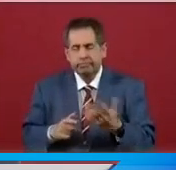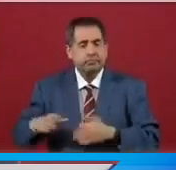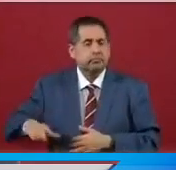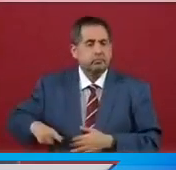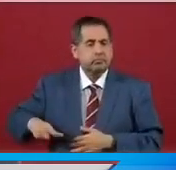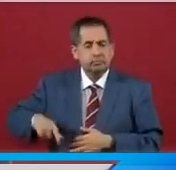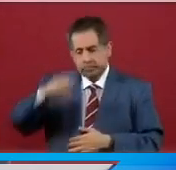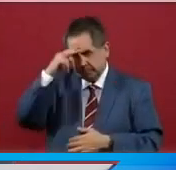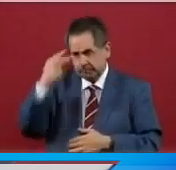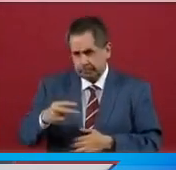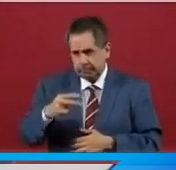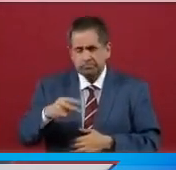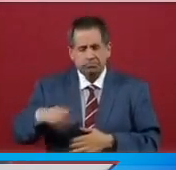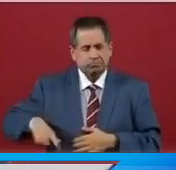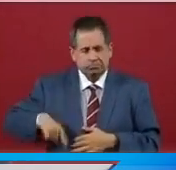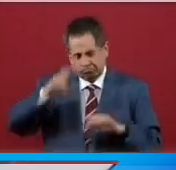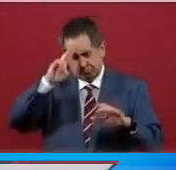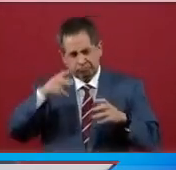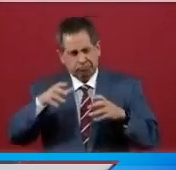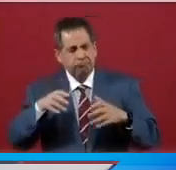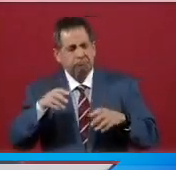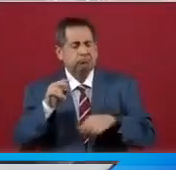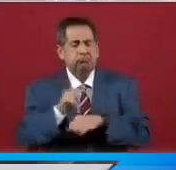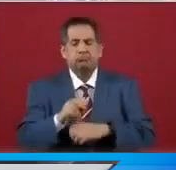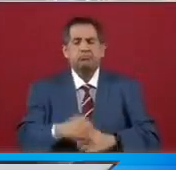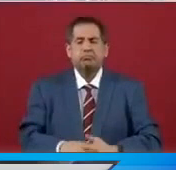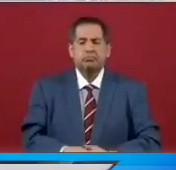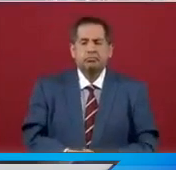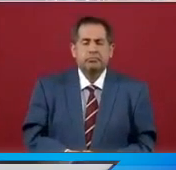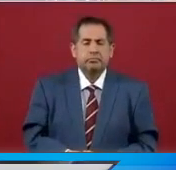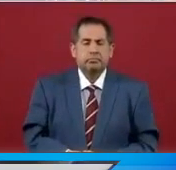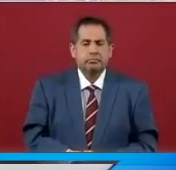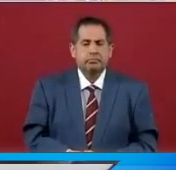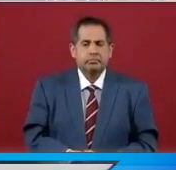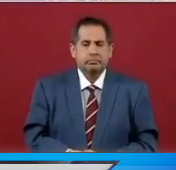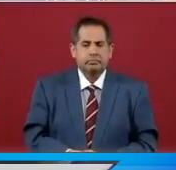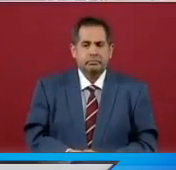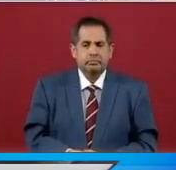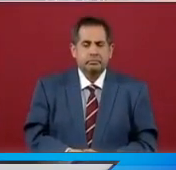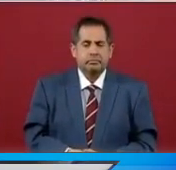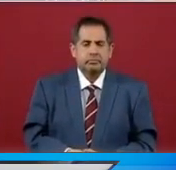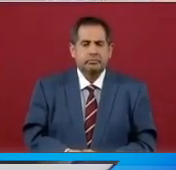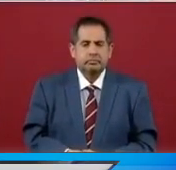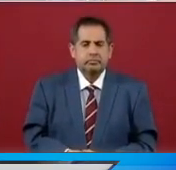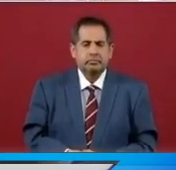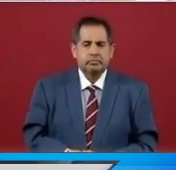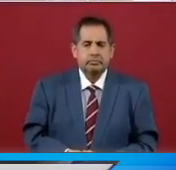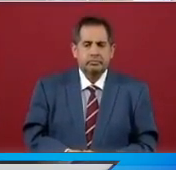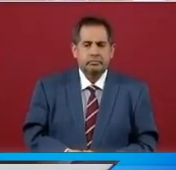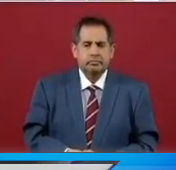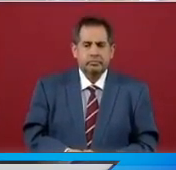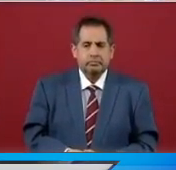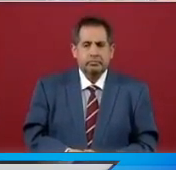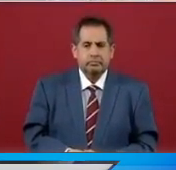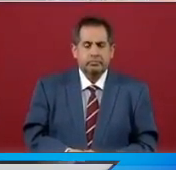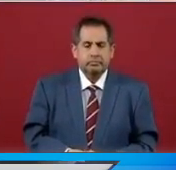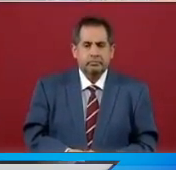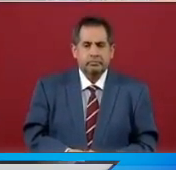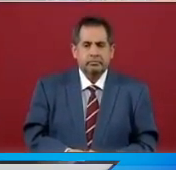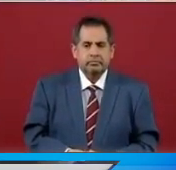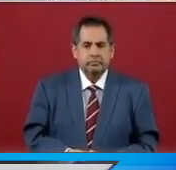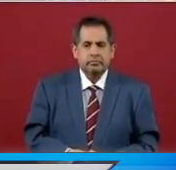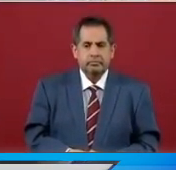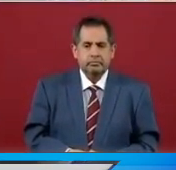Revela audios la Secretaría de Comunicaciones y Transportes. Se reservaron por 5 años los audios del accidente en donde perdiera la vida la gobernadora de